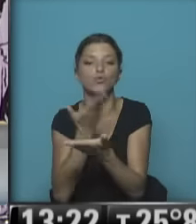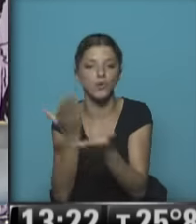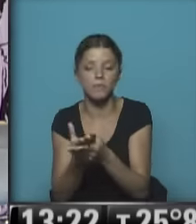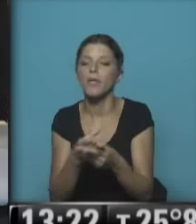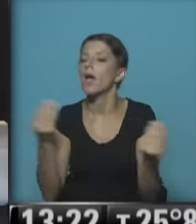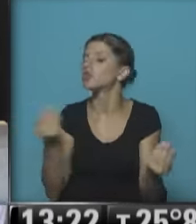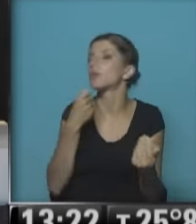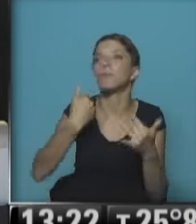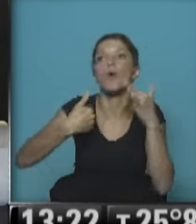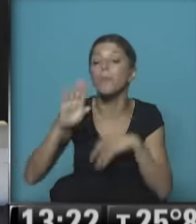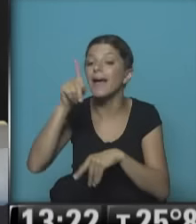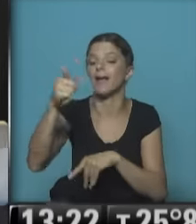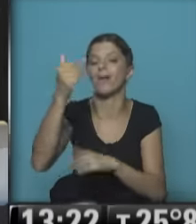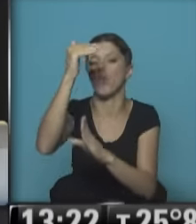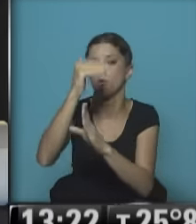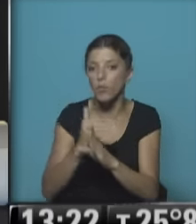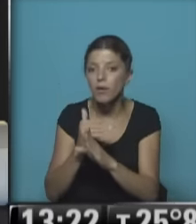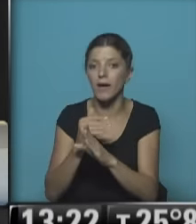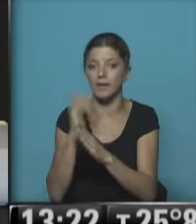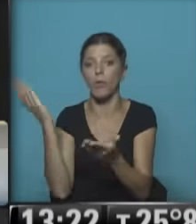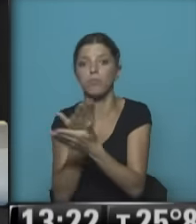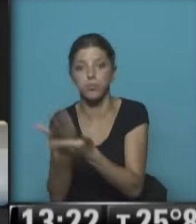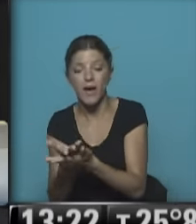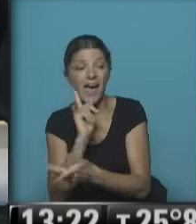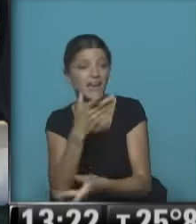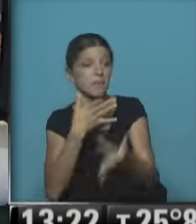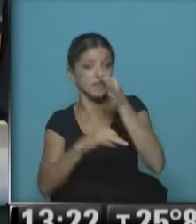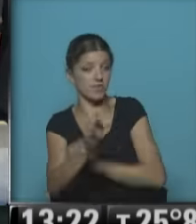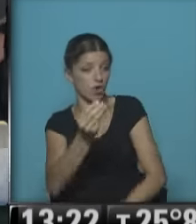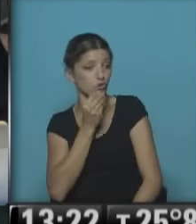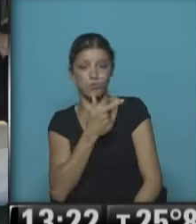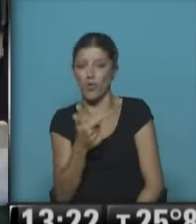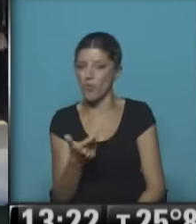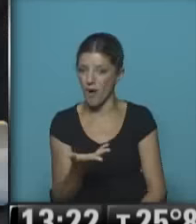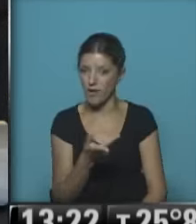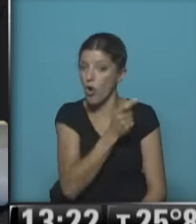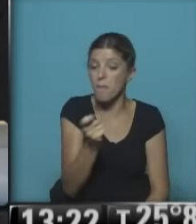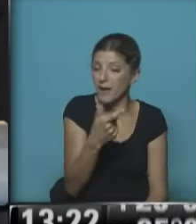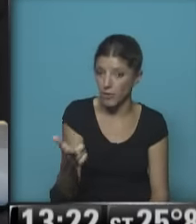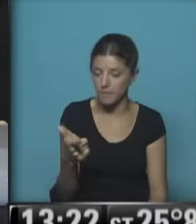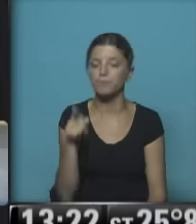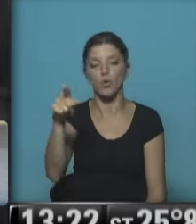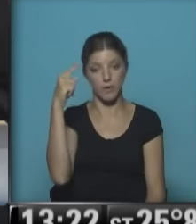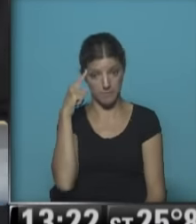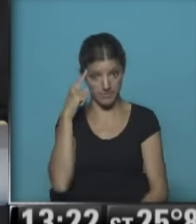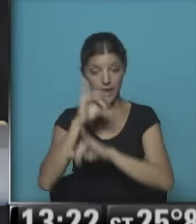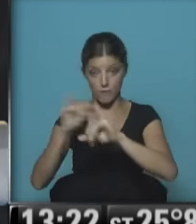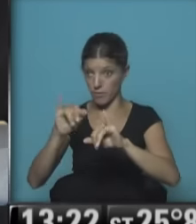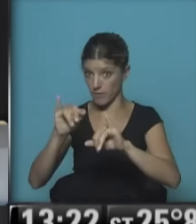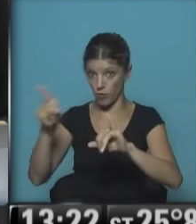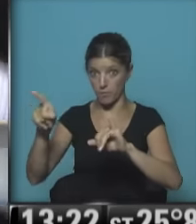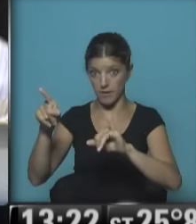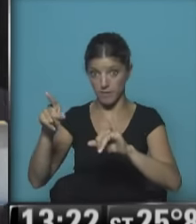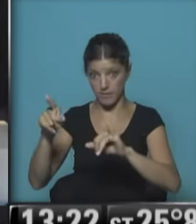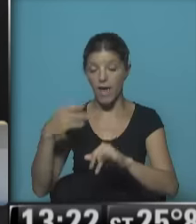se te abaraten los costos y produzca más, ¿a quién le vas a vender si no hay quien lo consuma? Fíjense el dato que veíamos en el informe. La